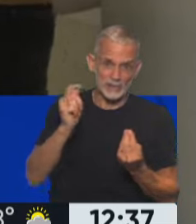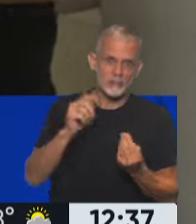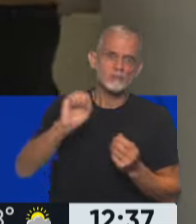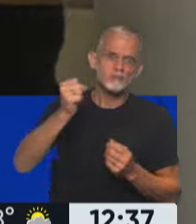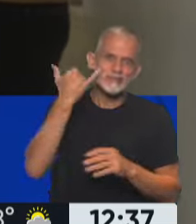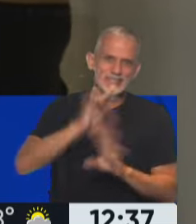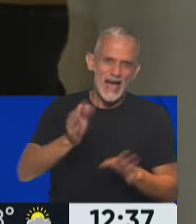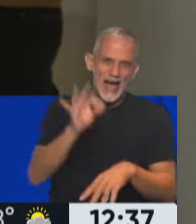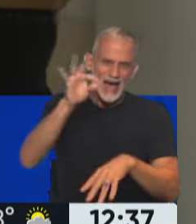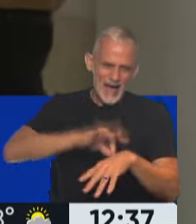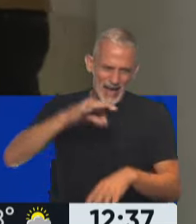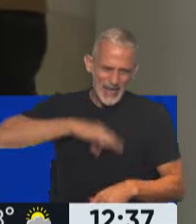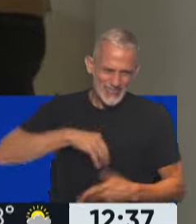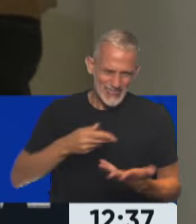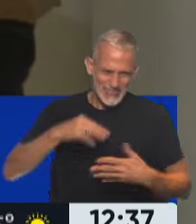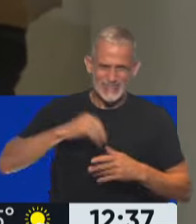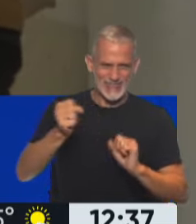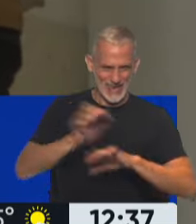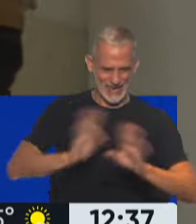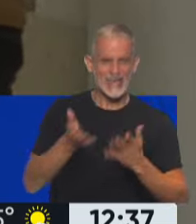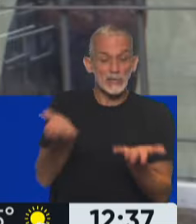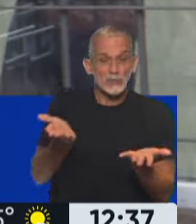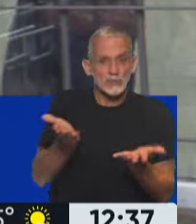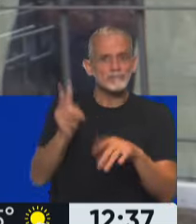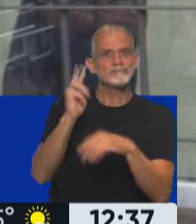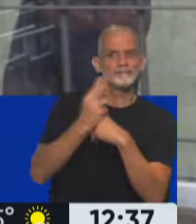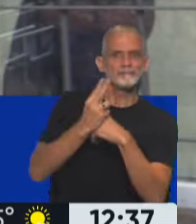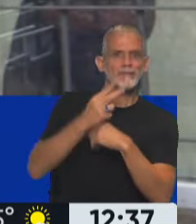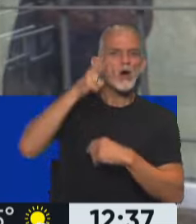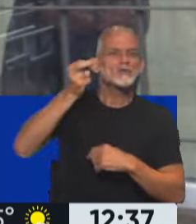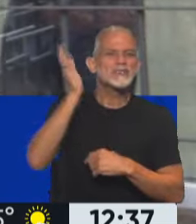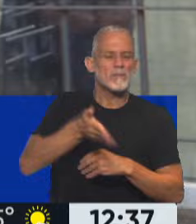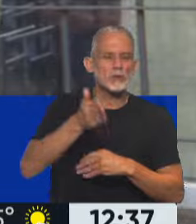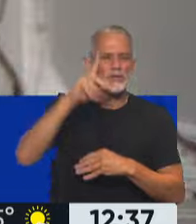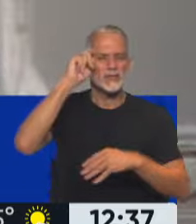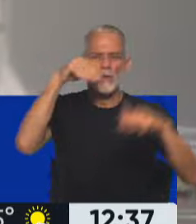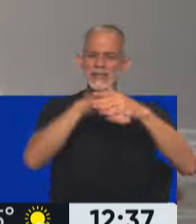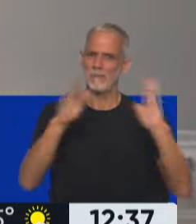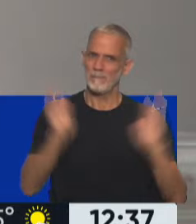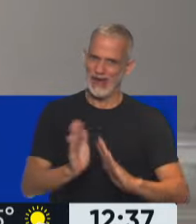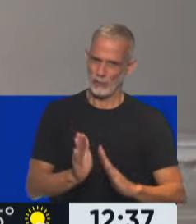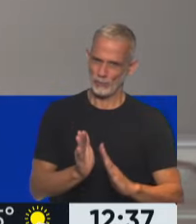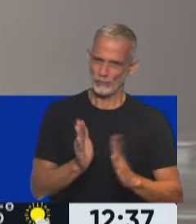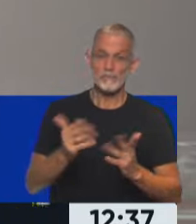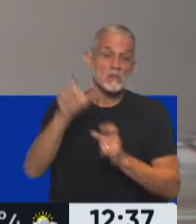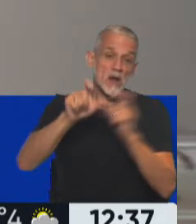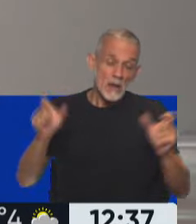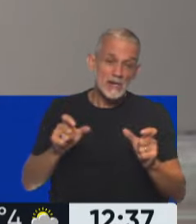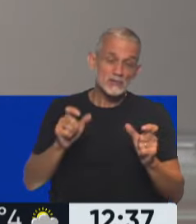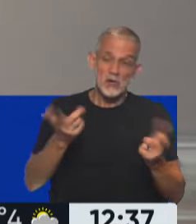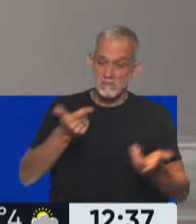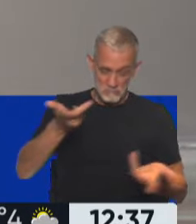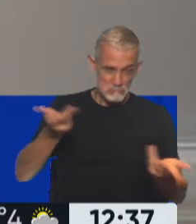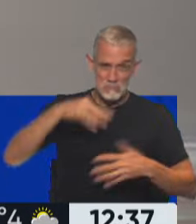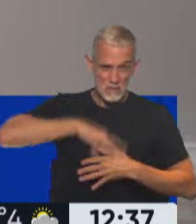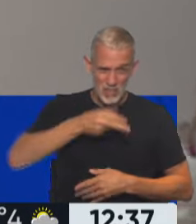tuvieron dengue, donde ahí se previenen un 80% las hospitalizaciones, pero en las personas seronegativas, o sea,